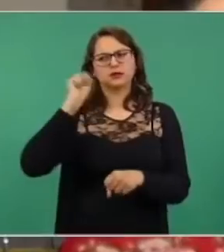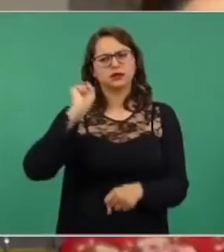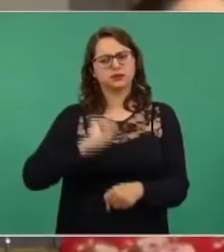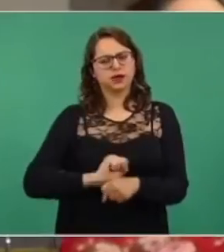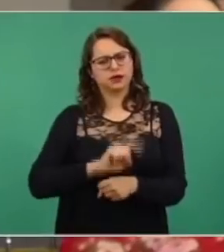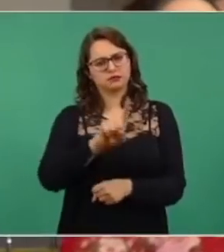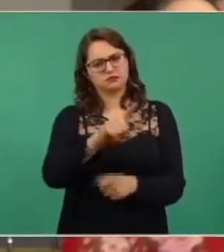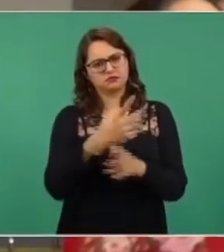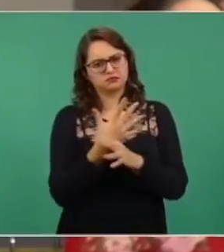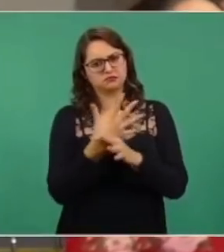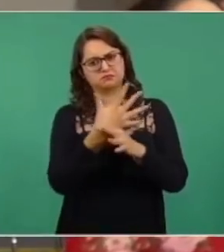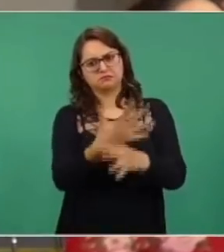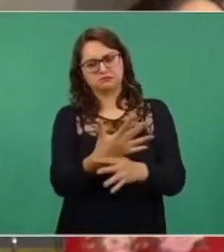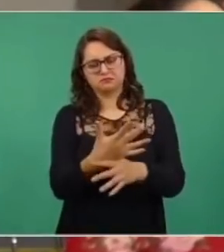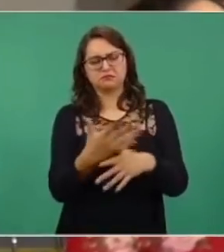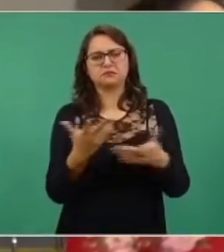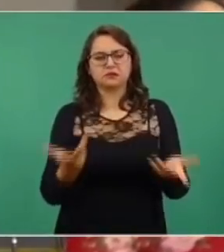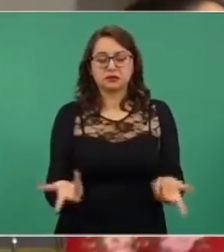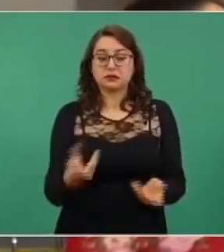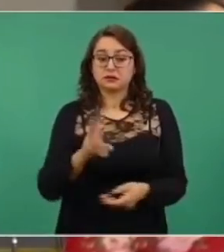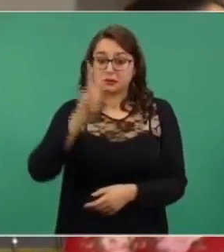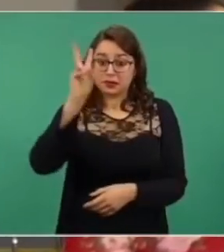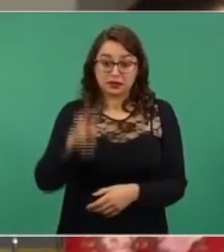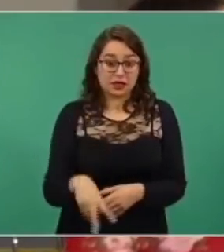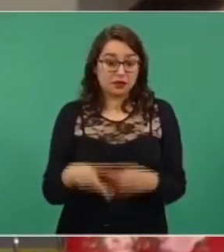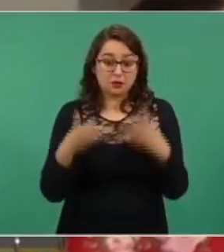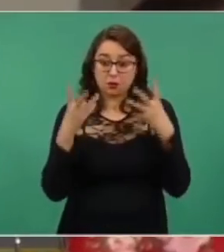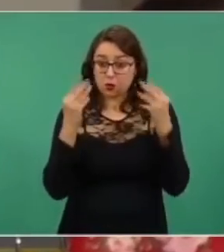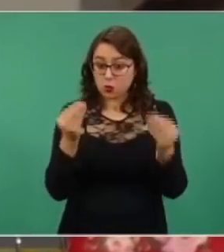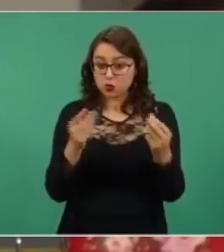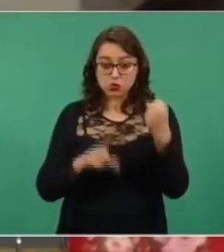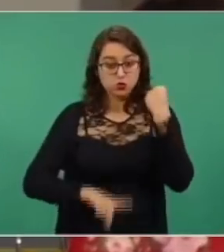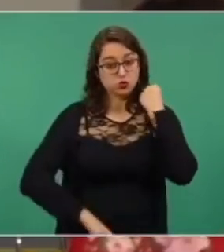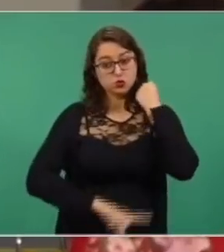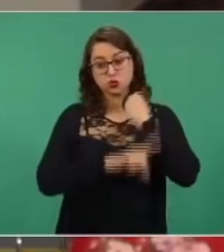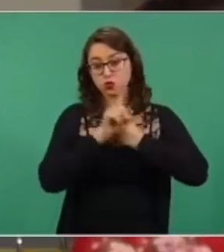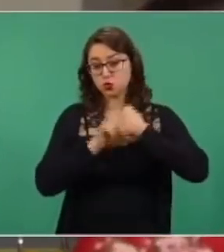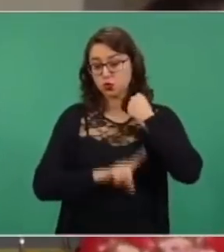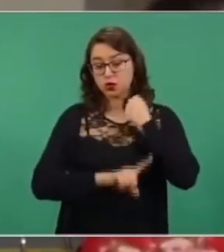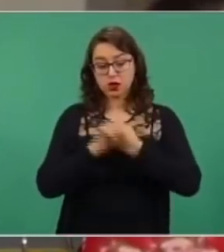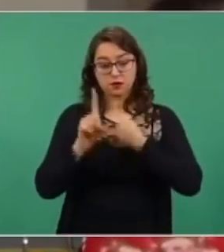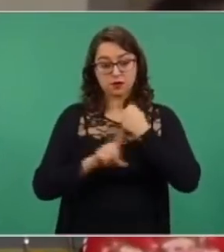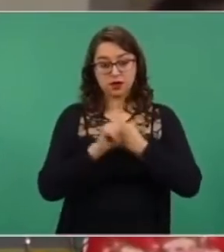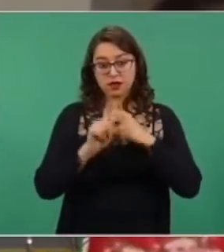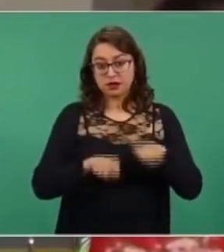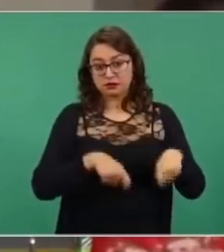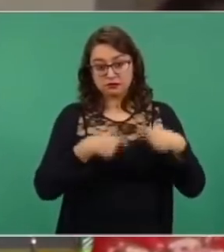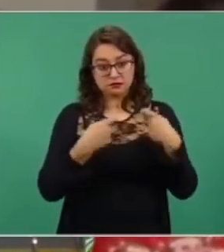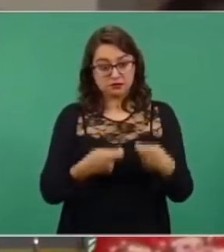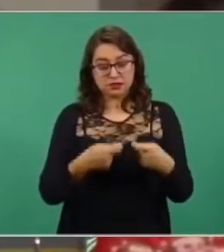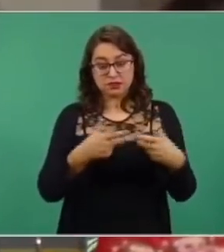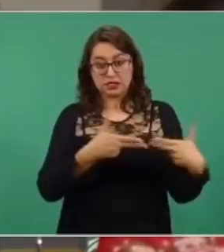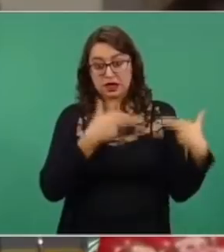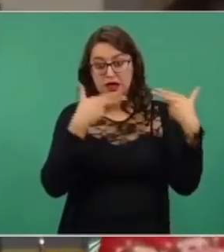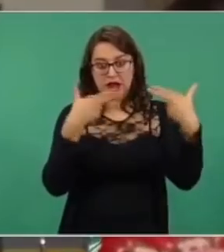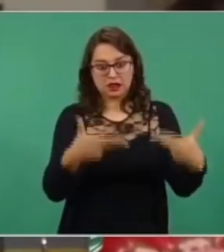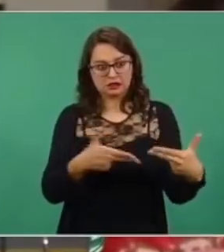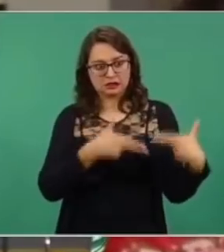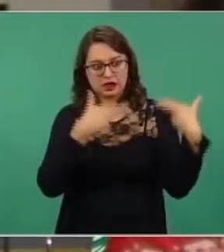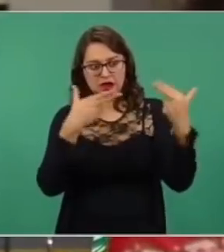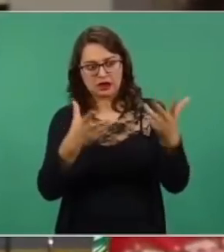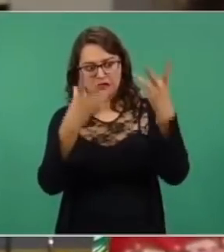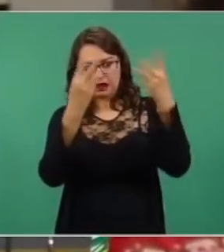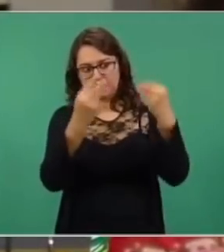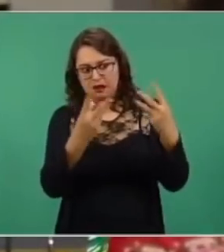que les habían heredado pues entuertos en torno a la administración pública. Me imagino que este es otro de los entuertos que hay que